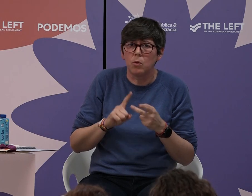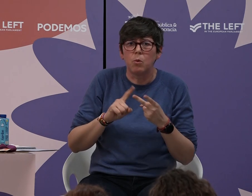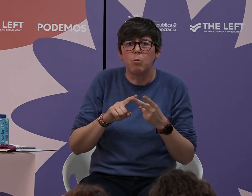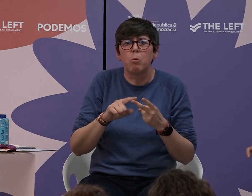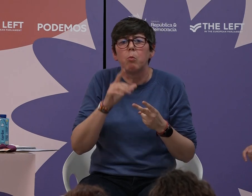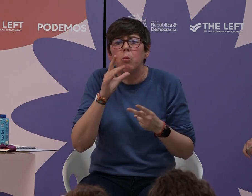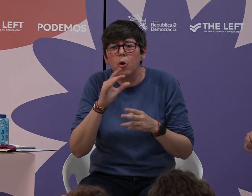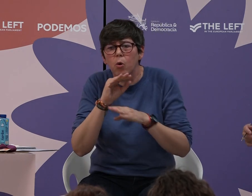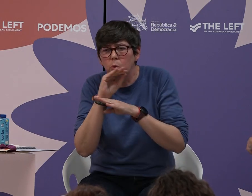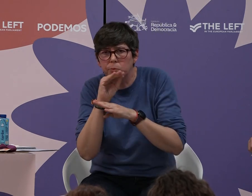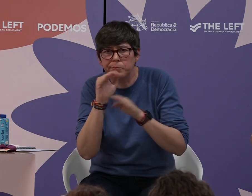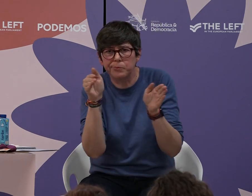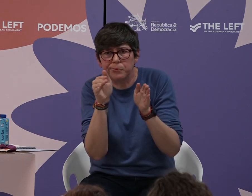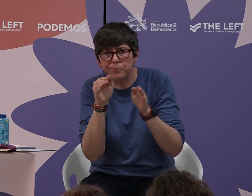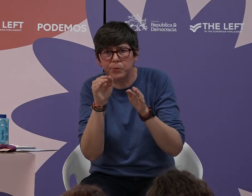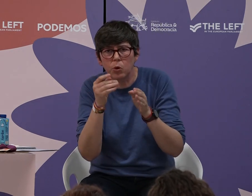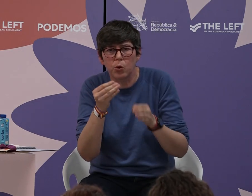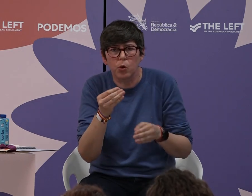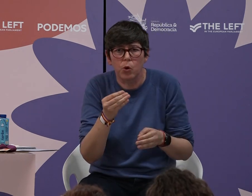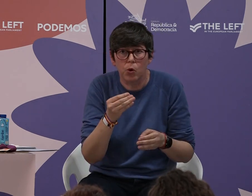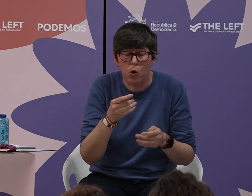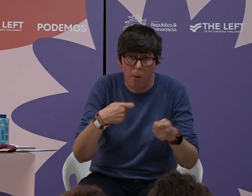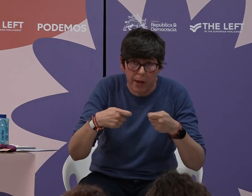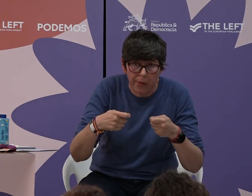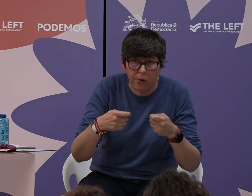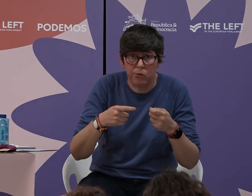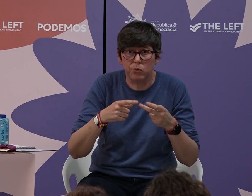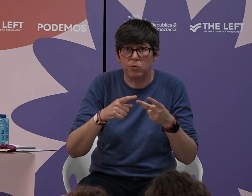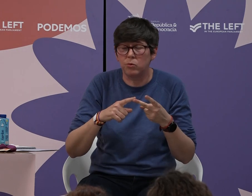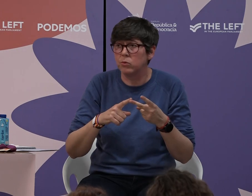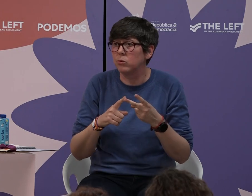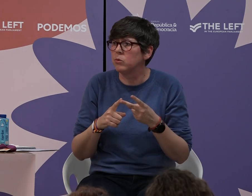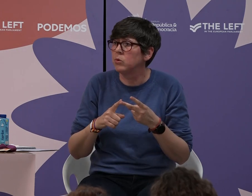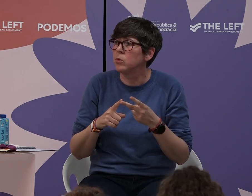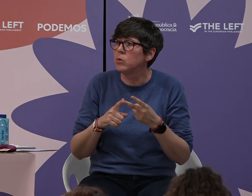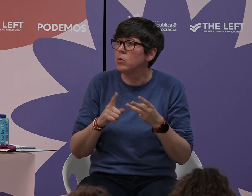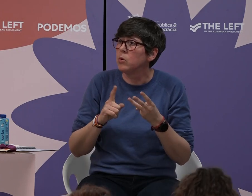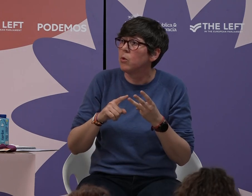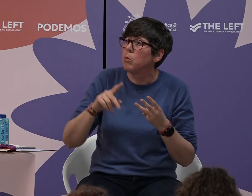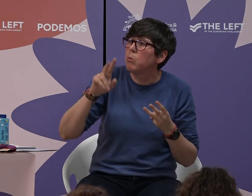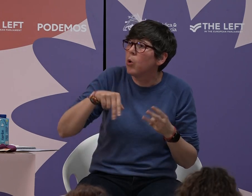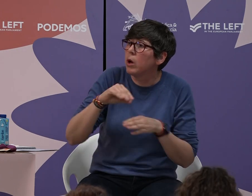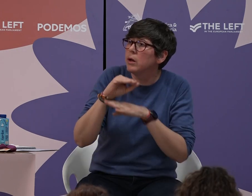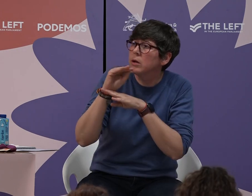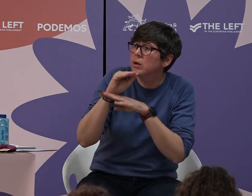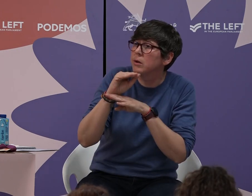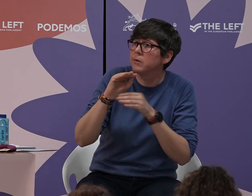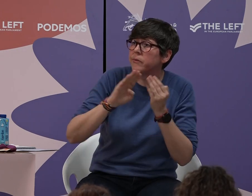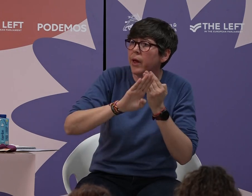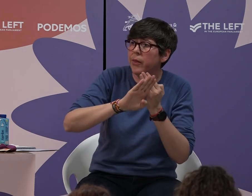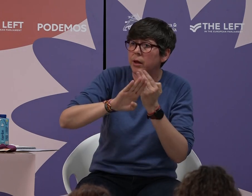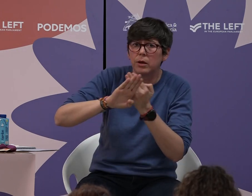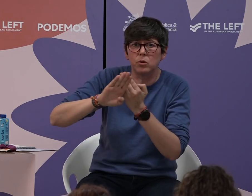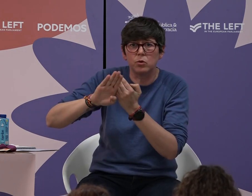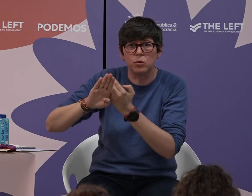paramos ya de hacer apartamentos turísticos Por qué no se cuida al pequeño comercio al comercio de cercanías Por qué no